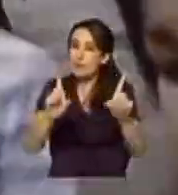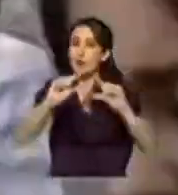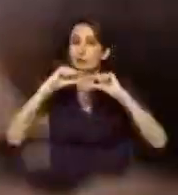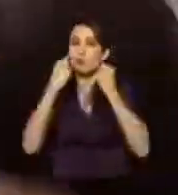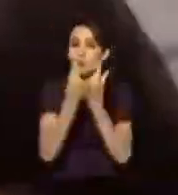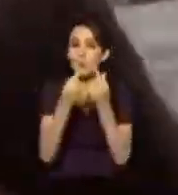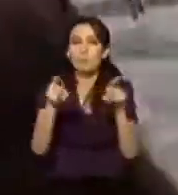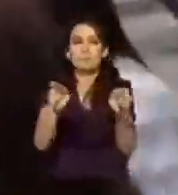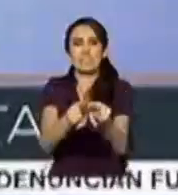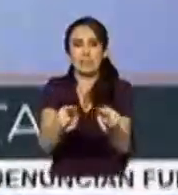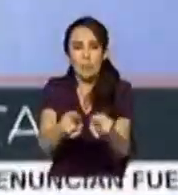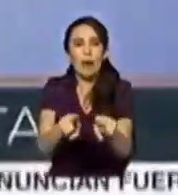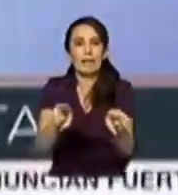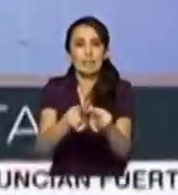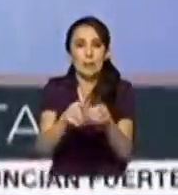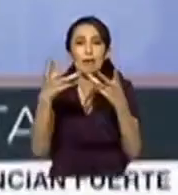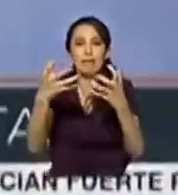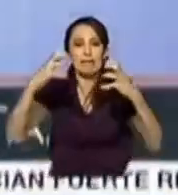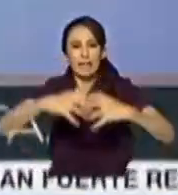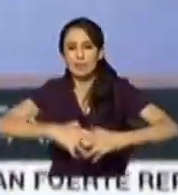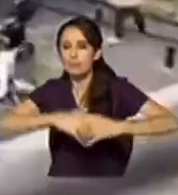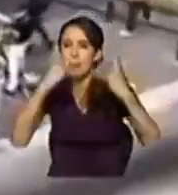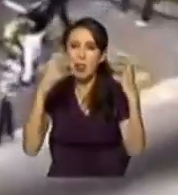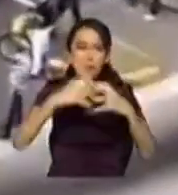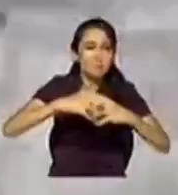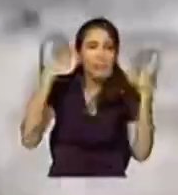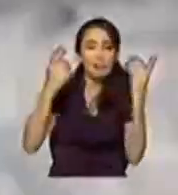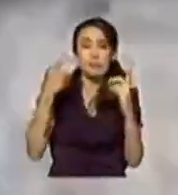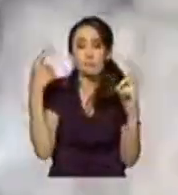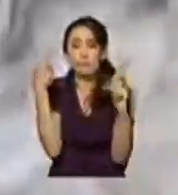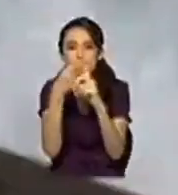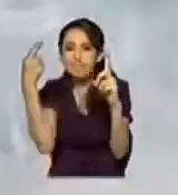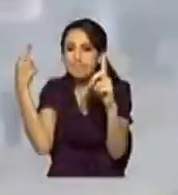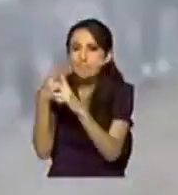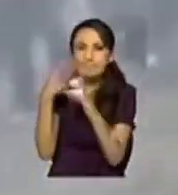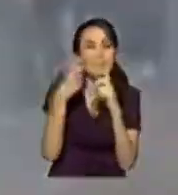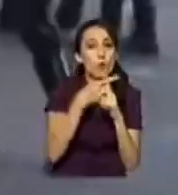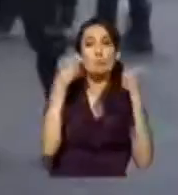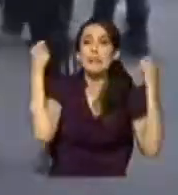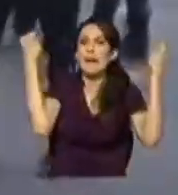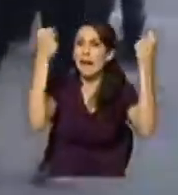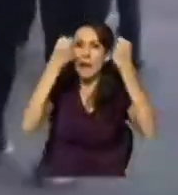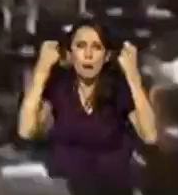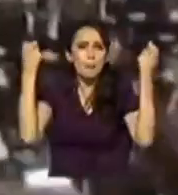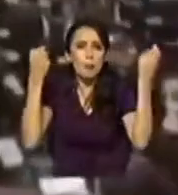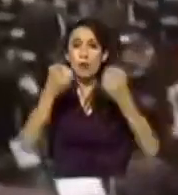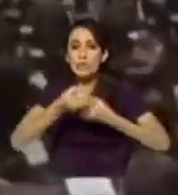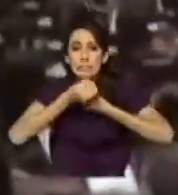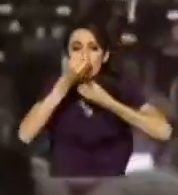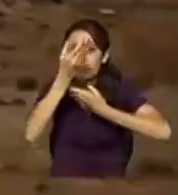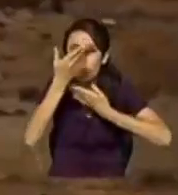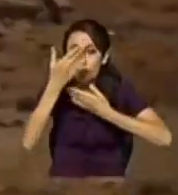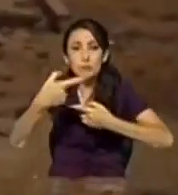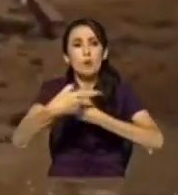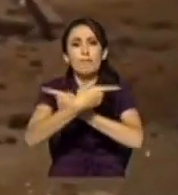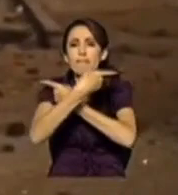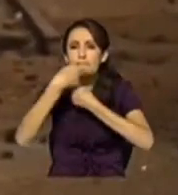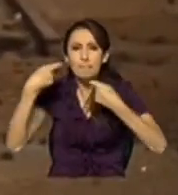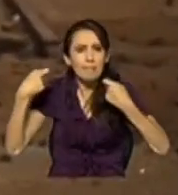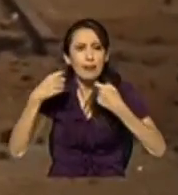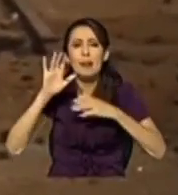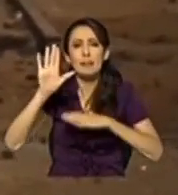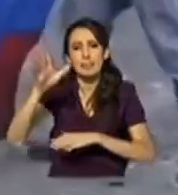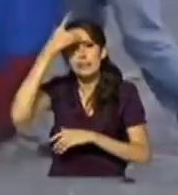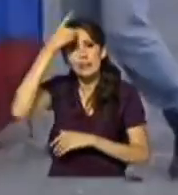siempre, los que buscan desestabilizar al país a través de la violencia, promueven una campaña de desinformación de las decisiones que toma